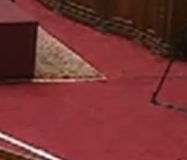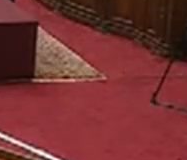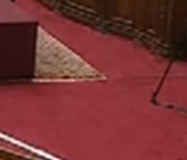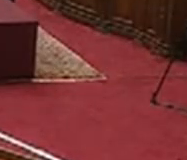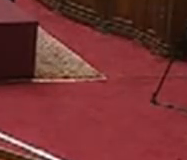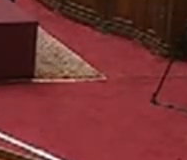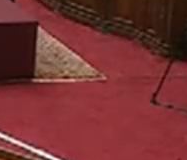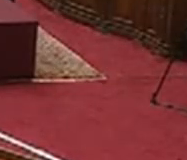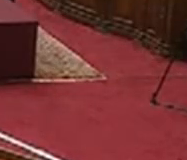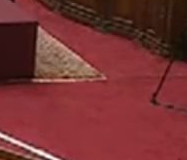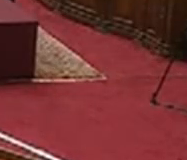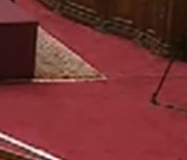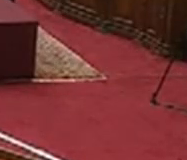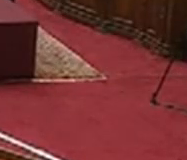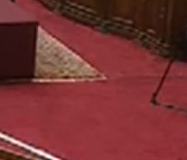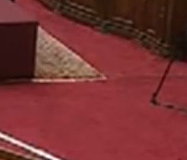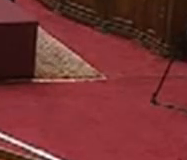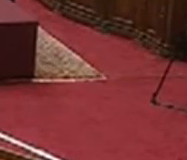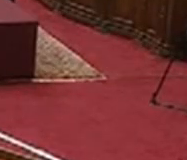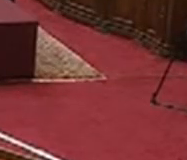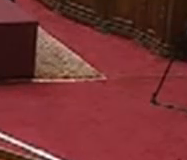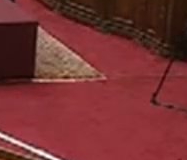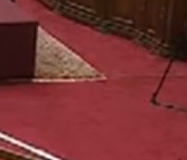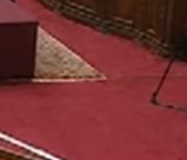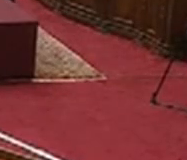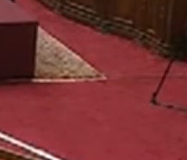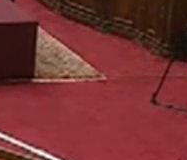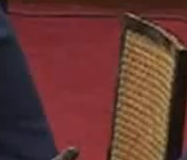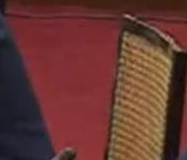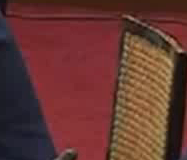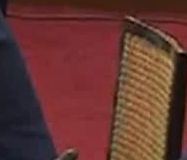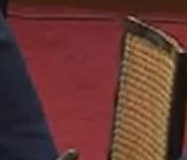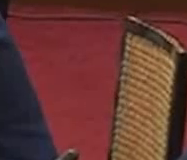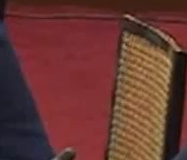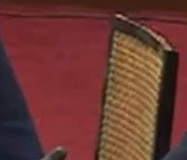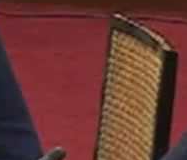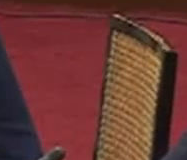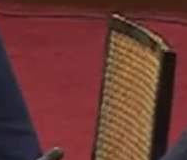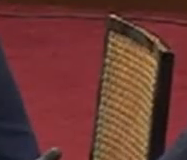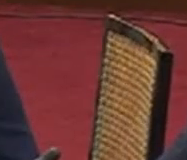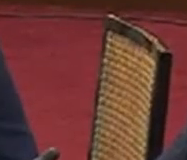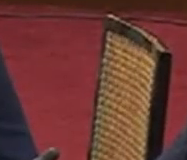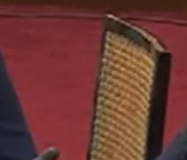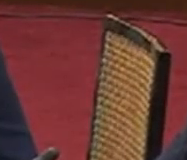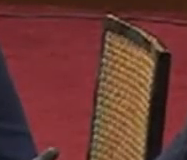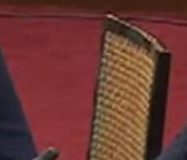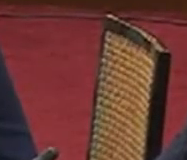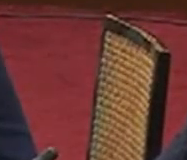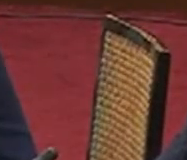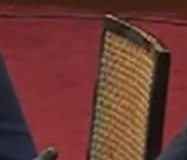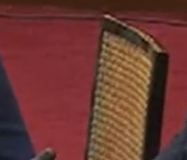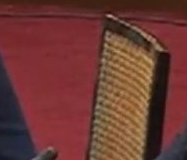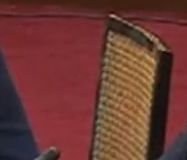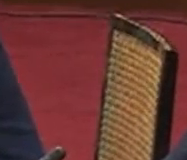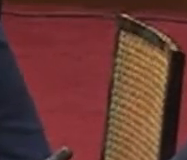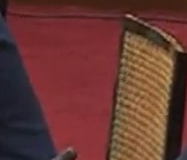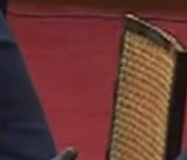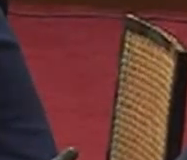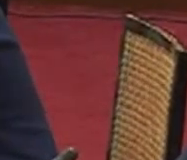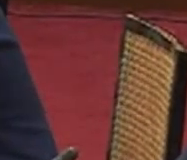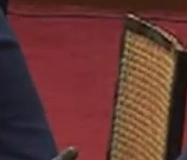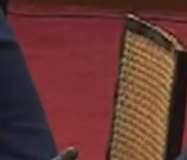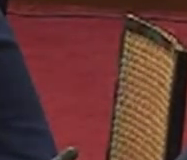derecha, votando por separado o no, las distintas oportunidades que han tenido, todas han sido rechazadas. Esto habla mucho definitivamente de la